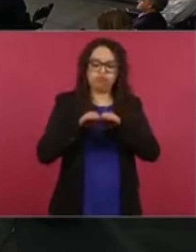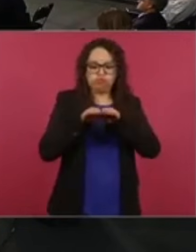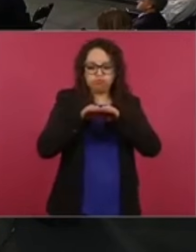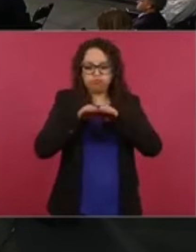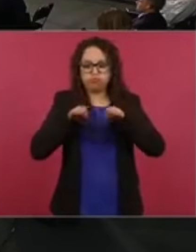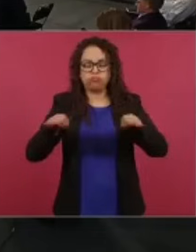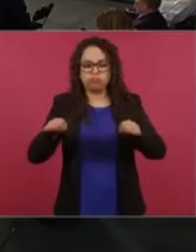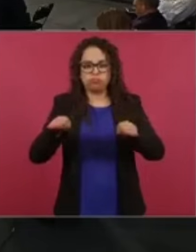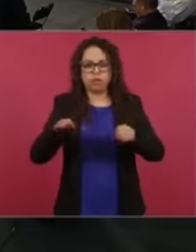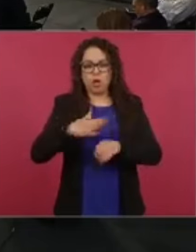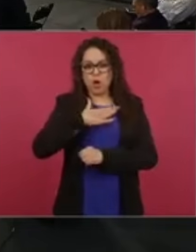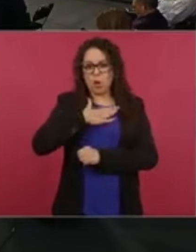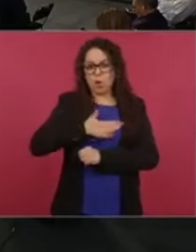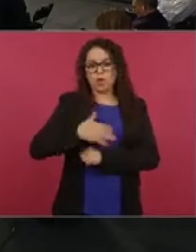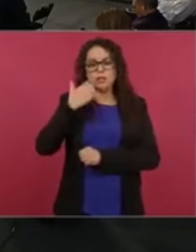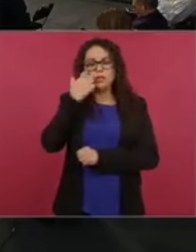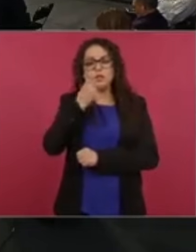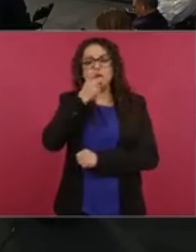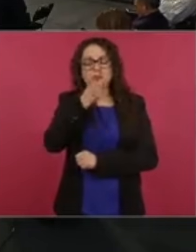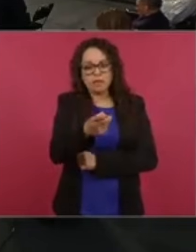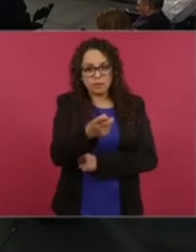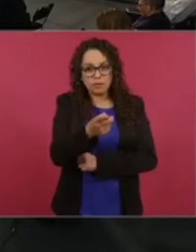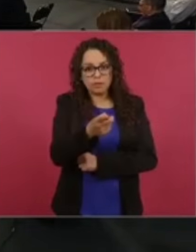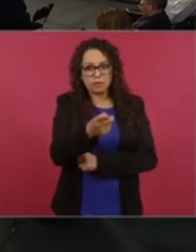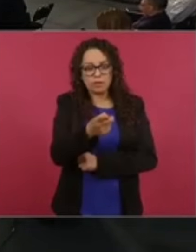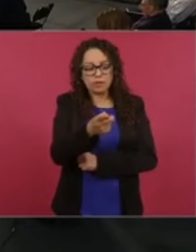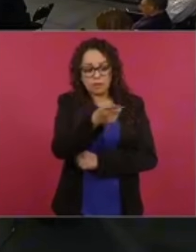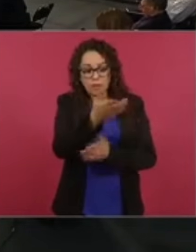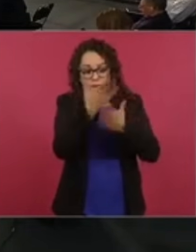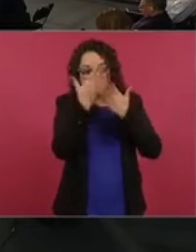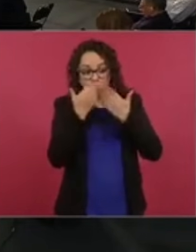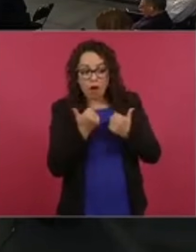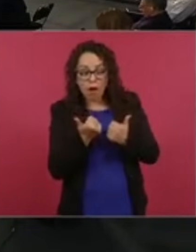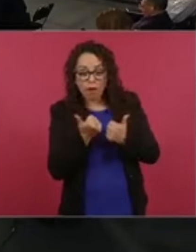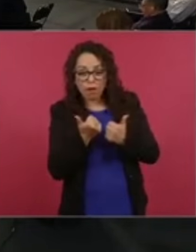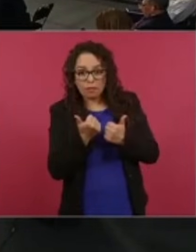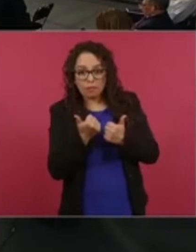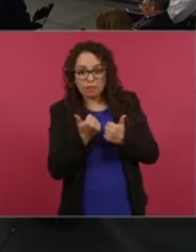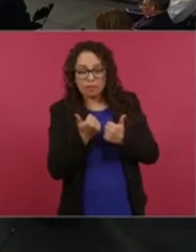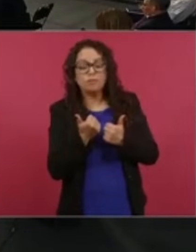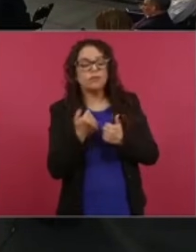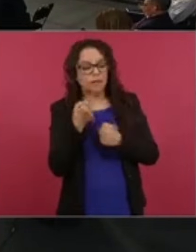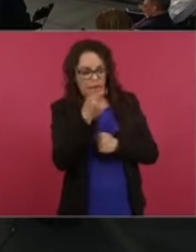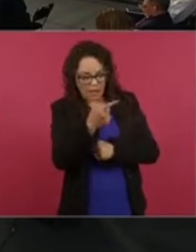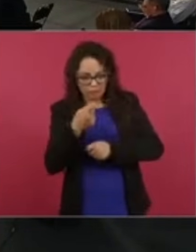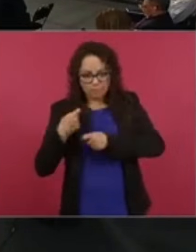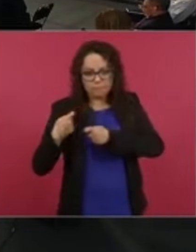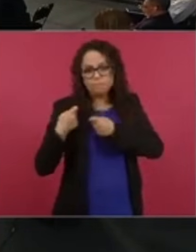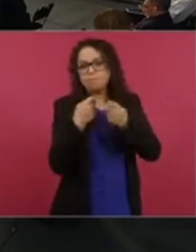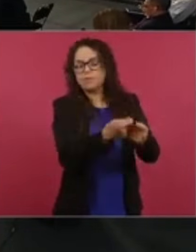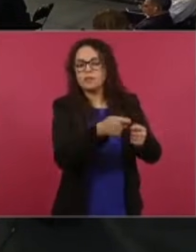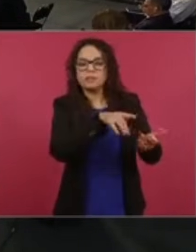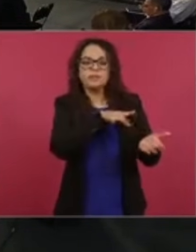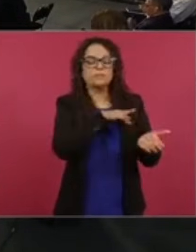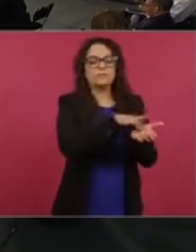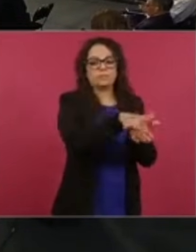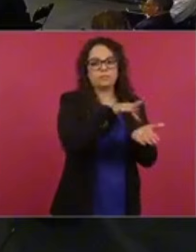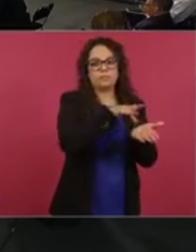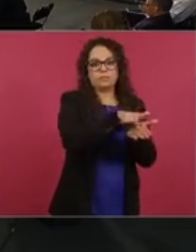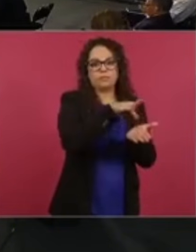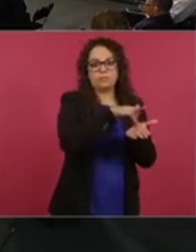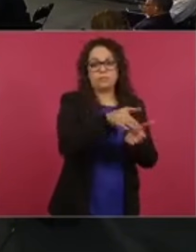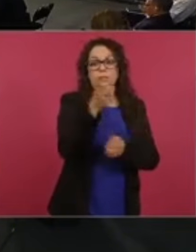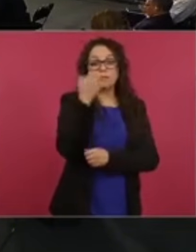y el que no recibe un apoyo porque tiene el derecho a una